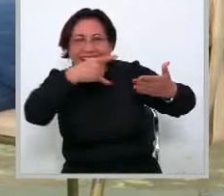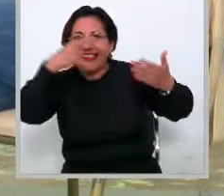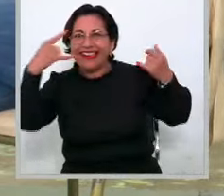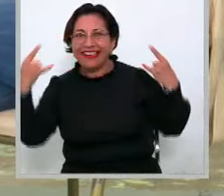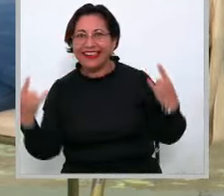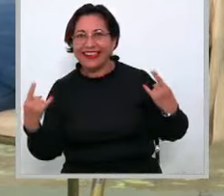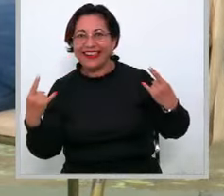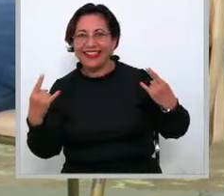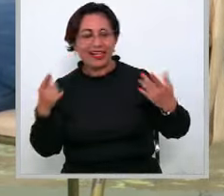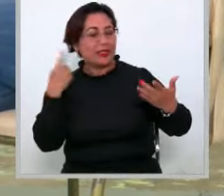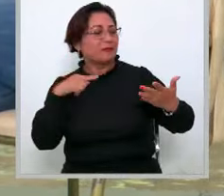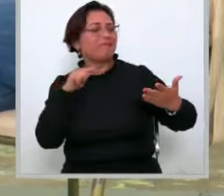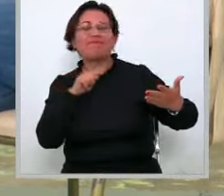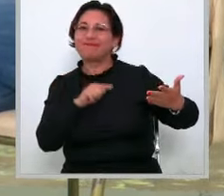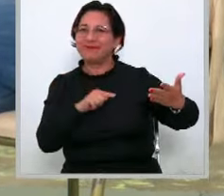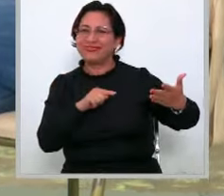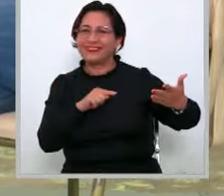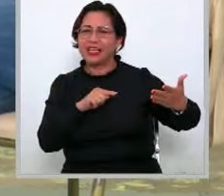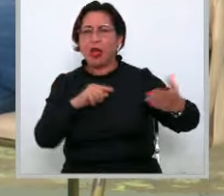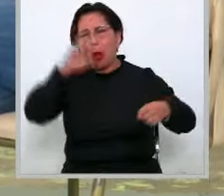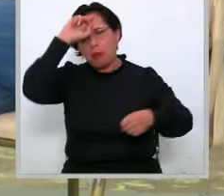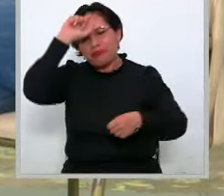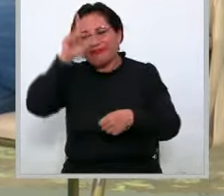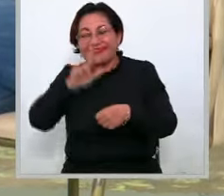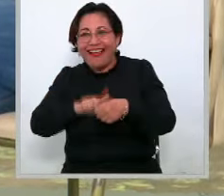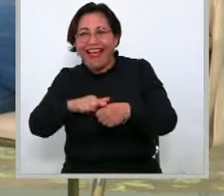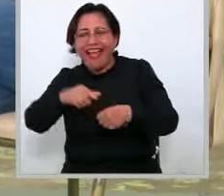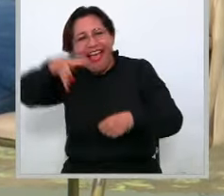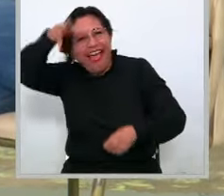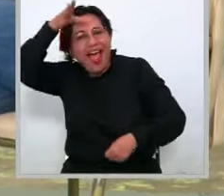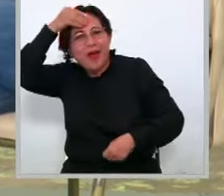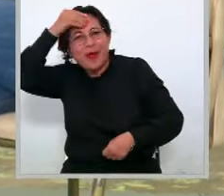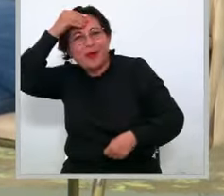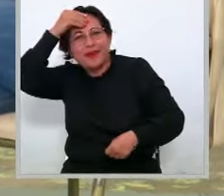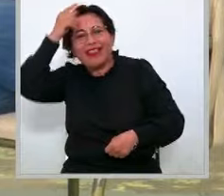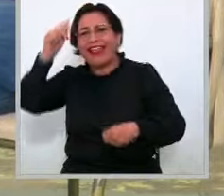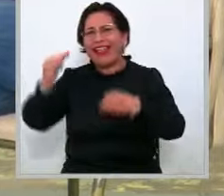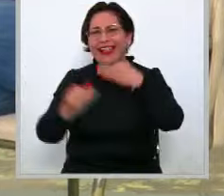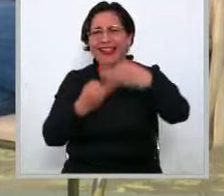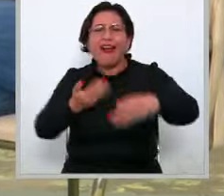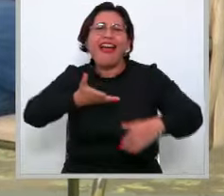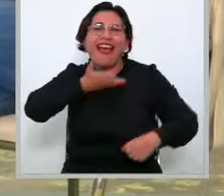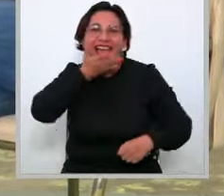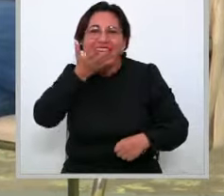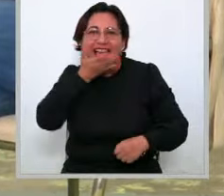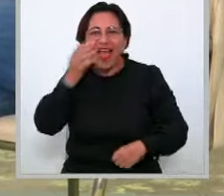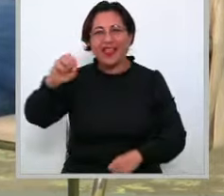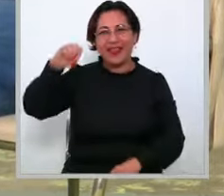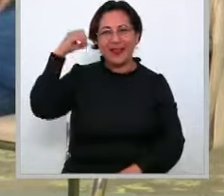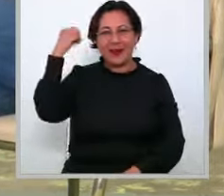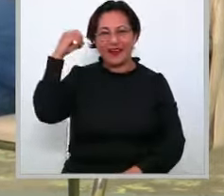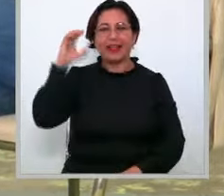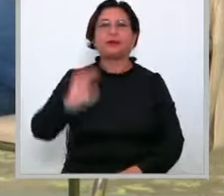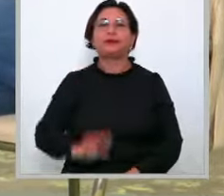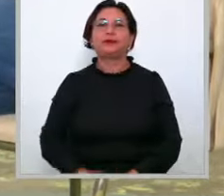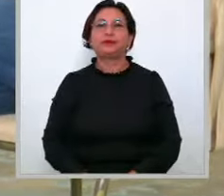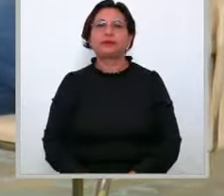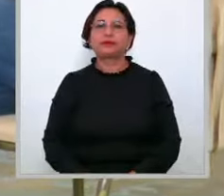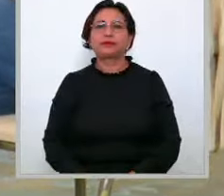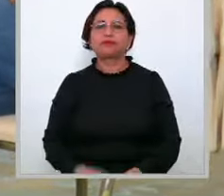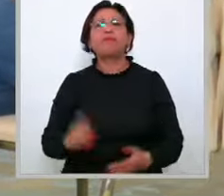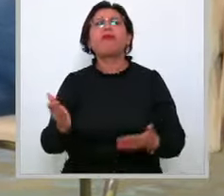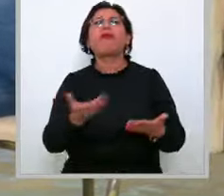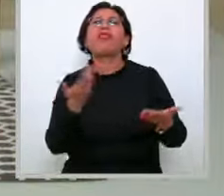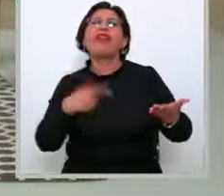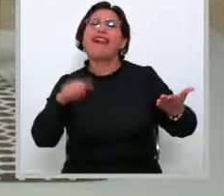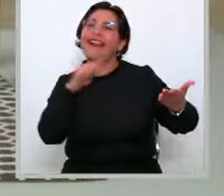sobre todo que no pierdan su cultura, que no pierdan las tradiciones y la historia de nuestro bello Oaxaca. Y hablando justamente